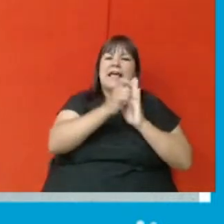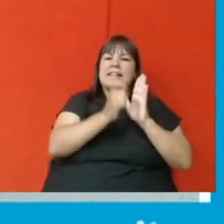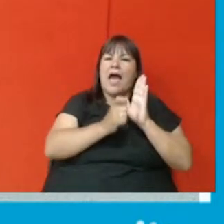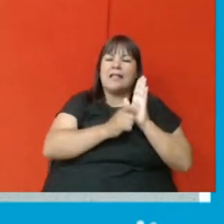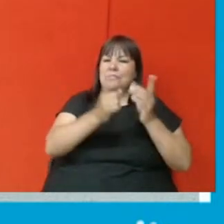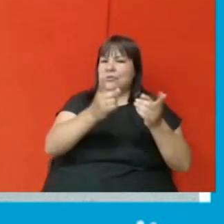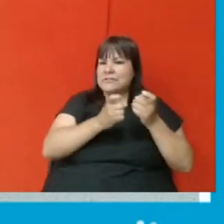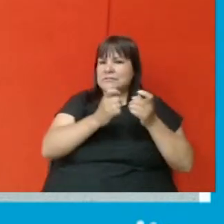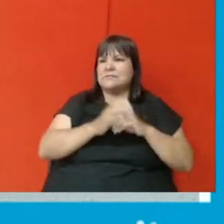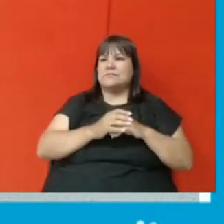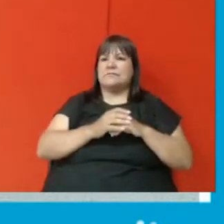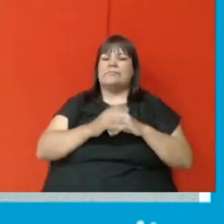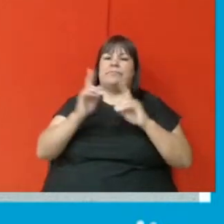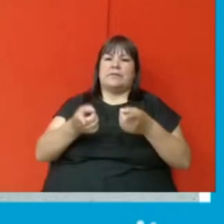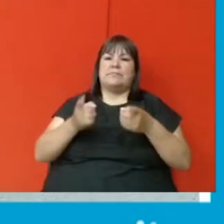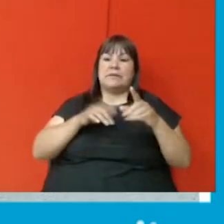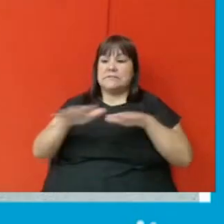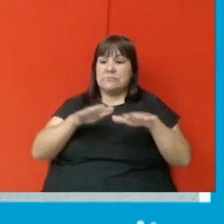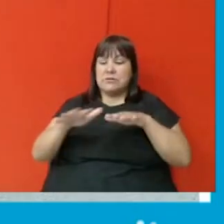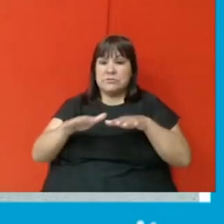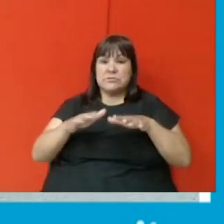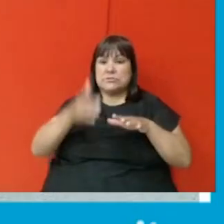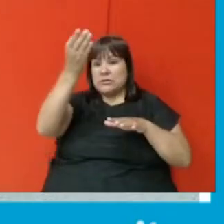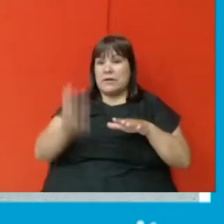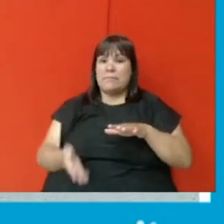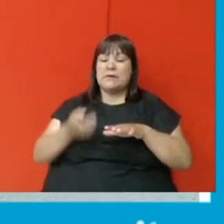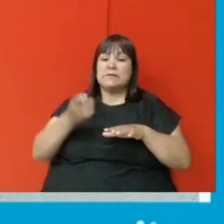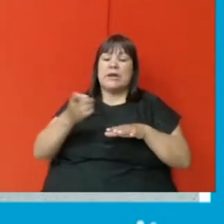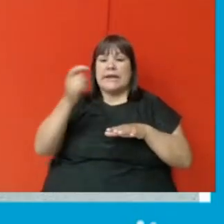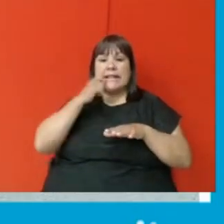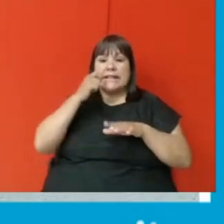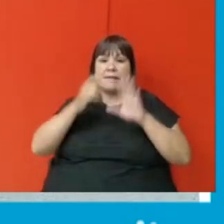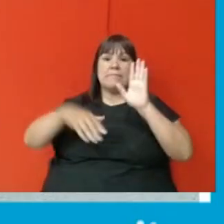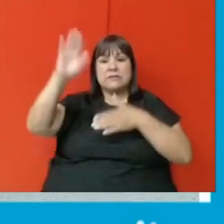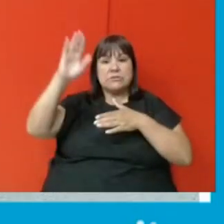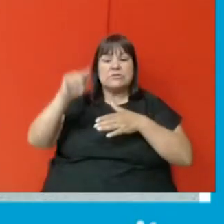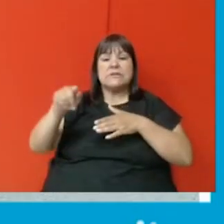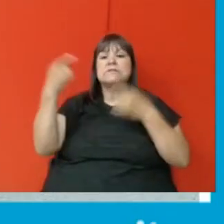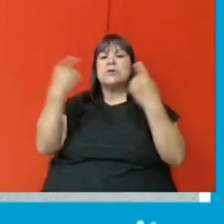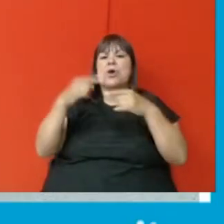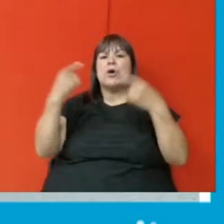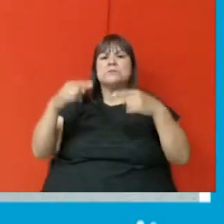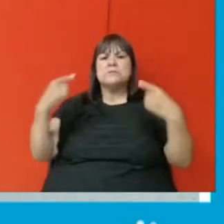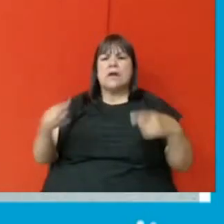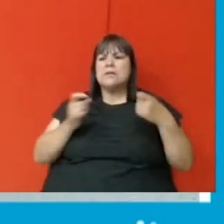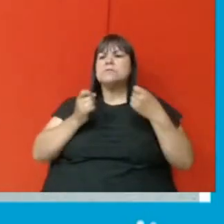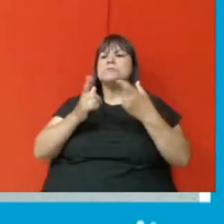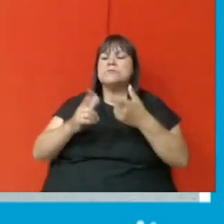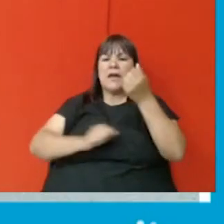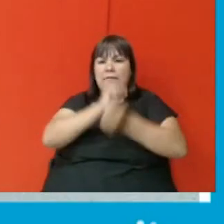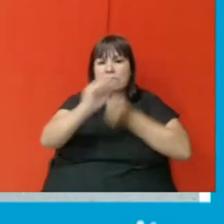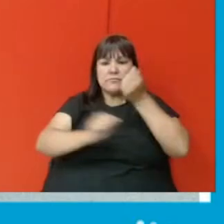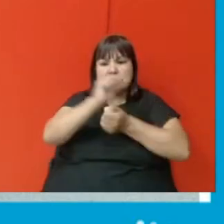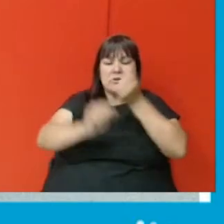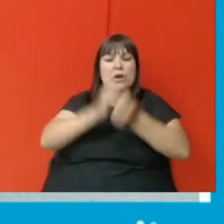Desarrollar y ampliar las situaciones rentables. ¿Eso qué quiere decir? Que las cosas que se hagan demuestran que funcionan, porque si